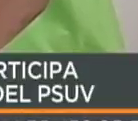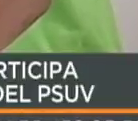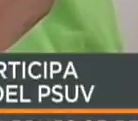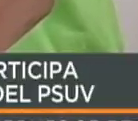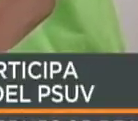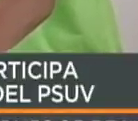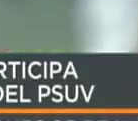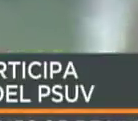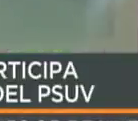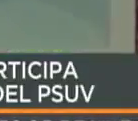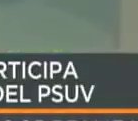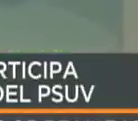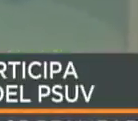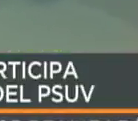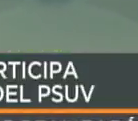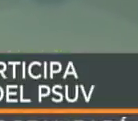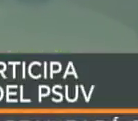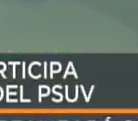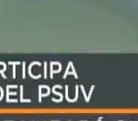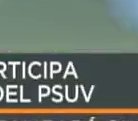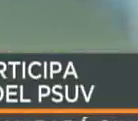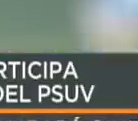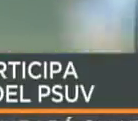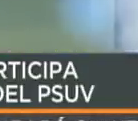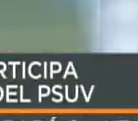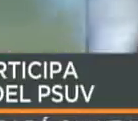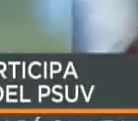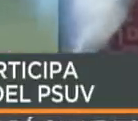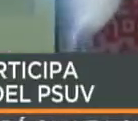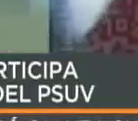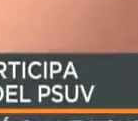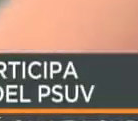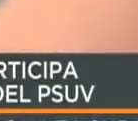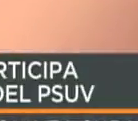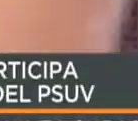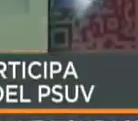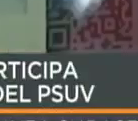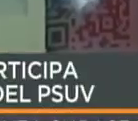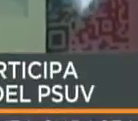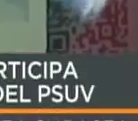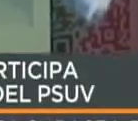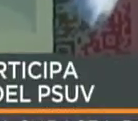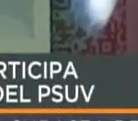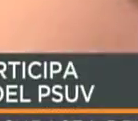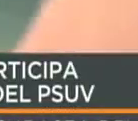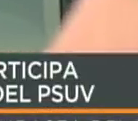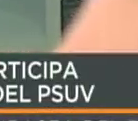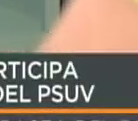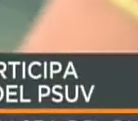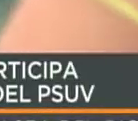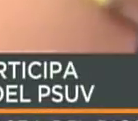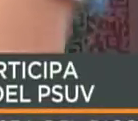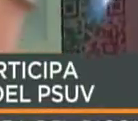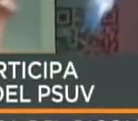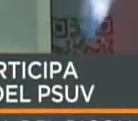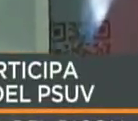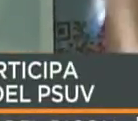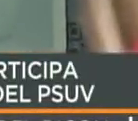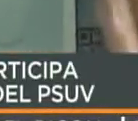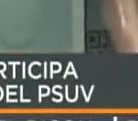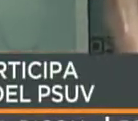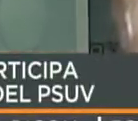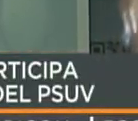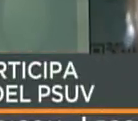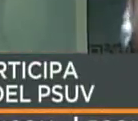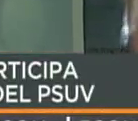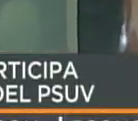viernes, sábado y domingo, para que la población participe en tan importante registro electoral, sobre todo cuando Venezuela